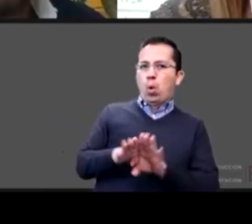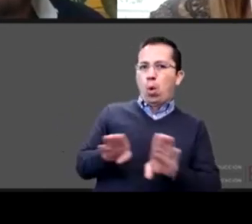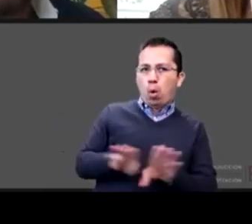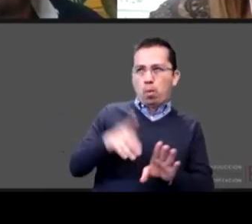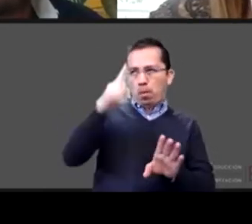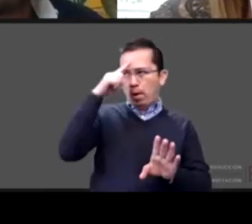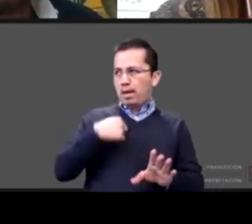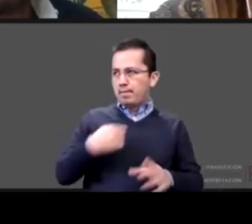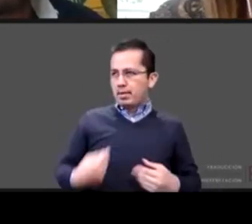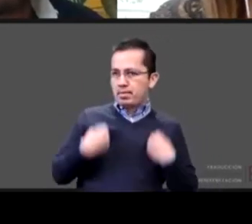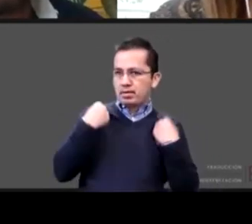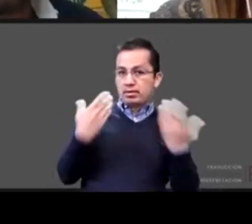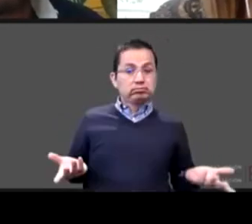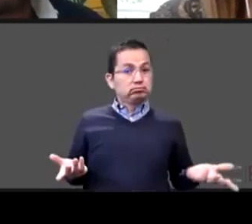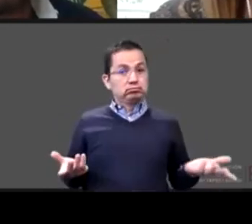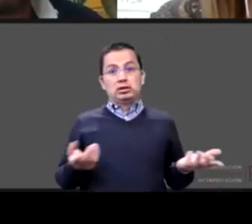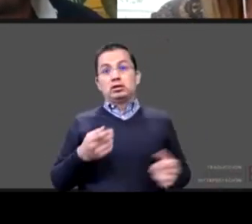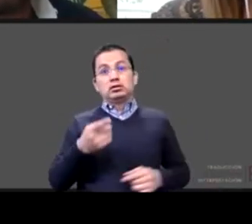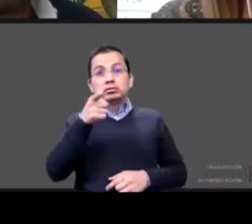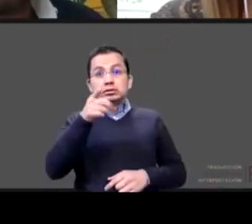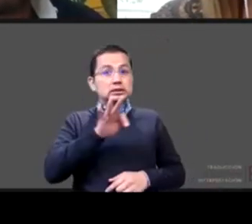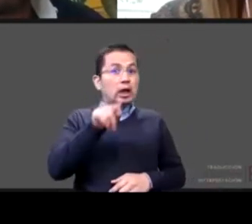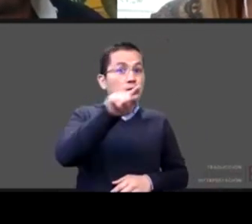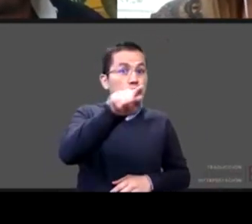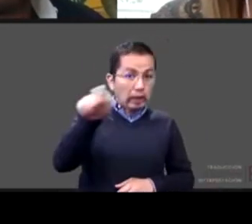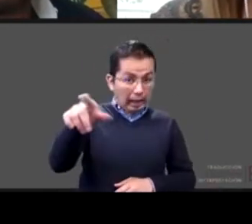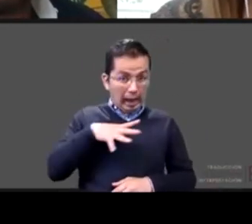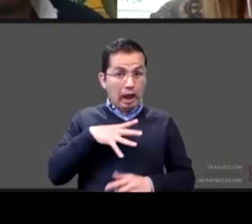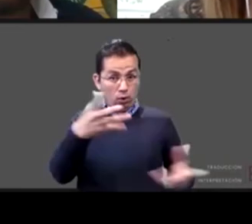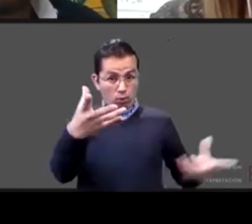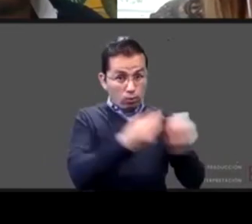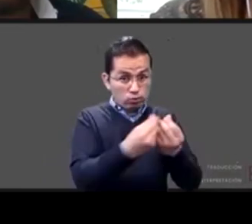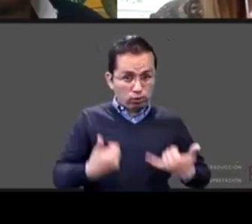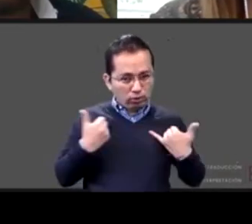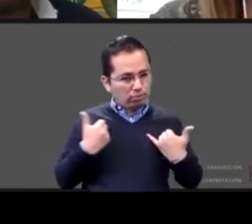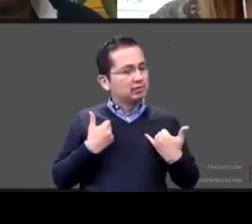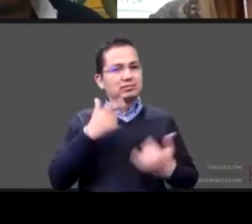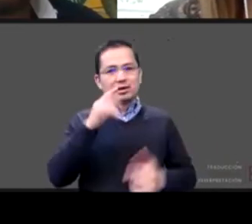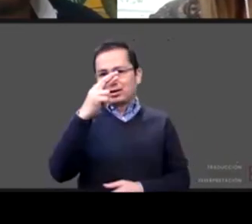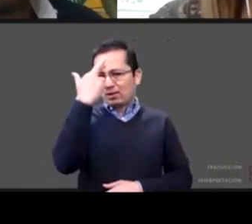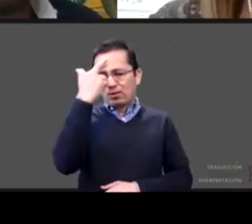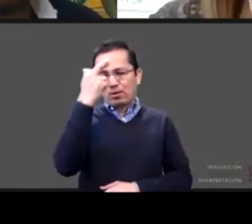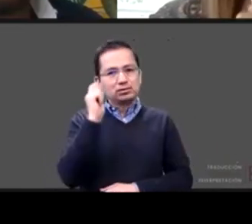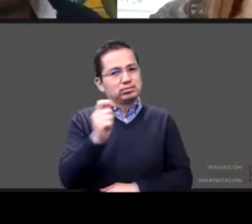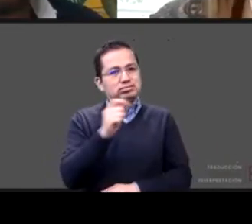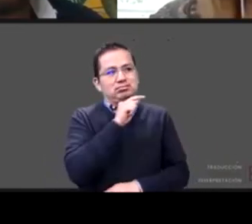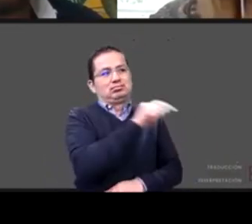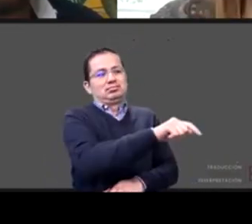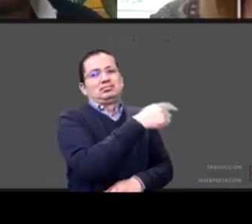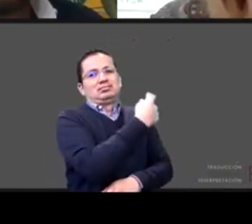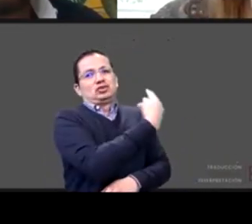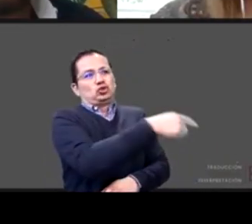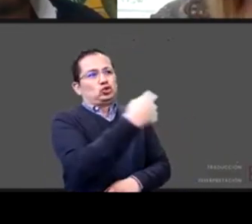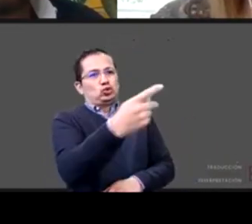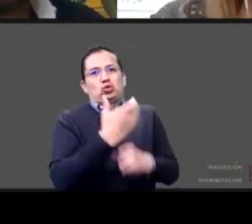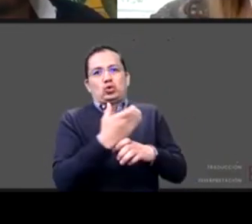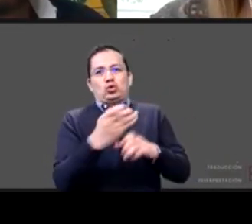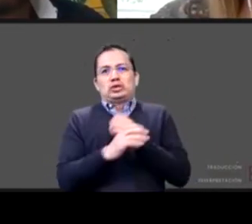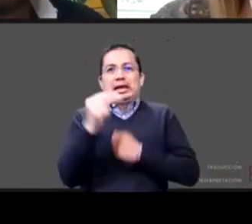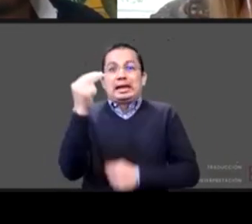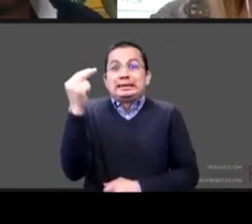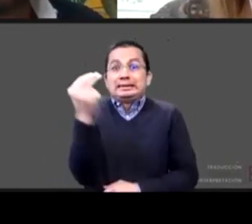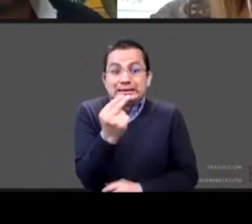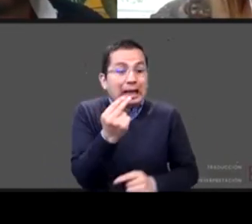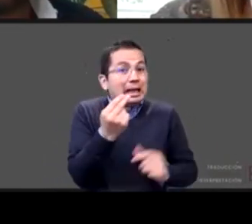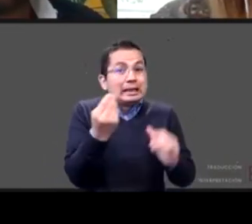sean jóvenes, vivan con jóvenes, recuerden eso. Recuerden que hay necesidades específicas que ya no son niños, ¿no? Que